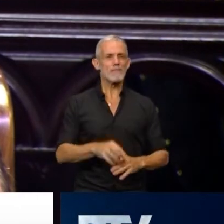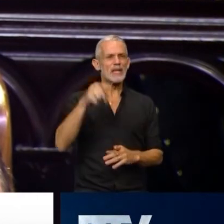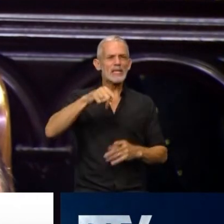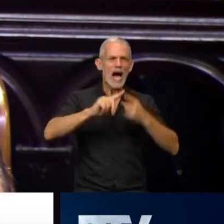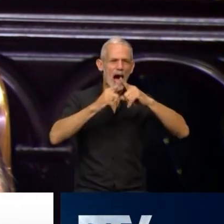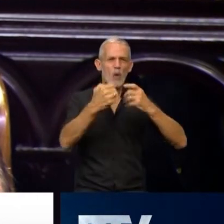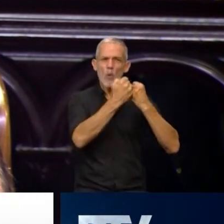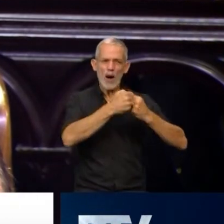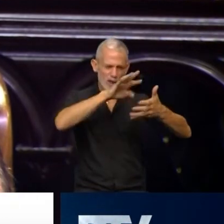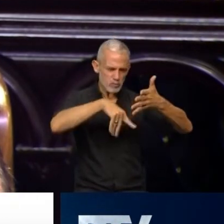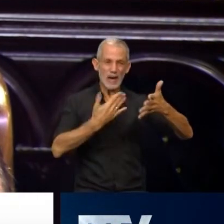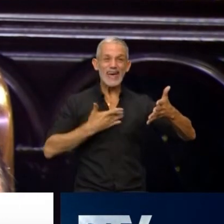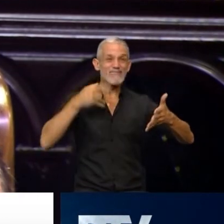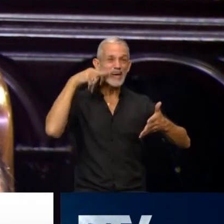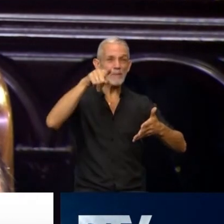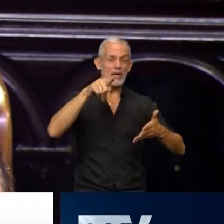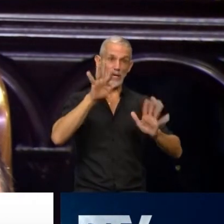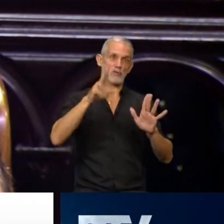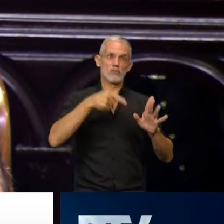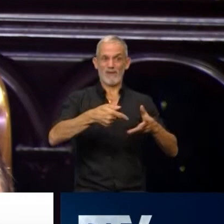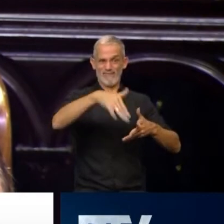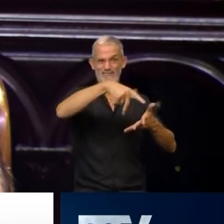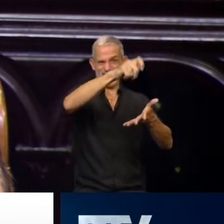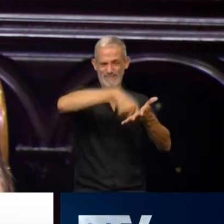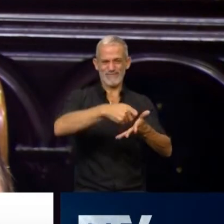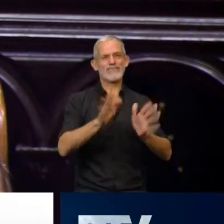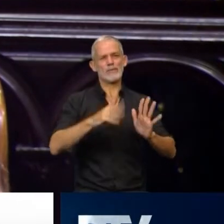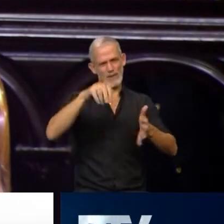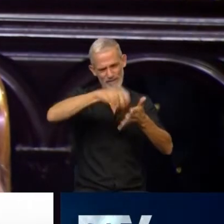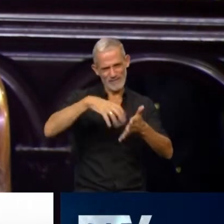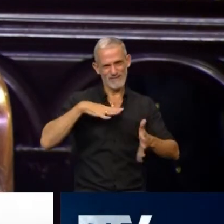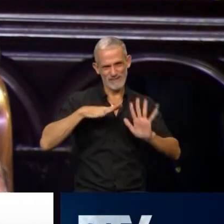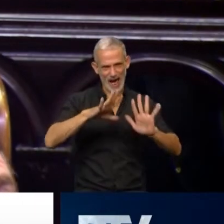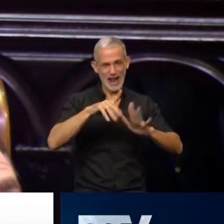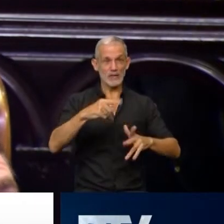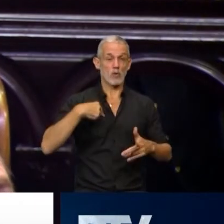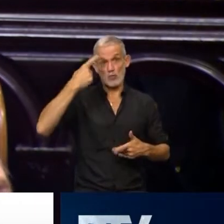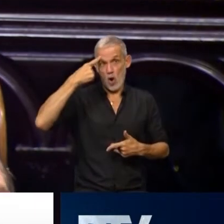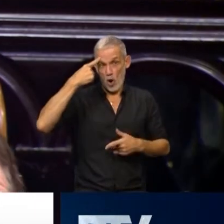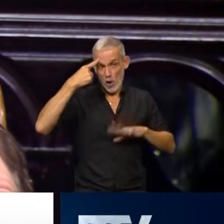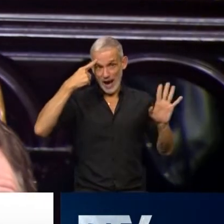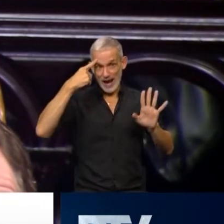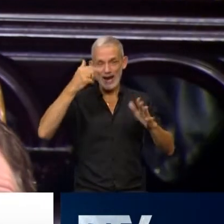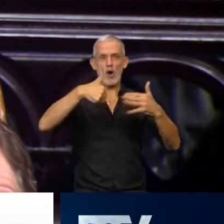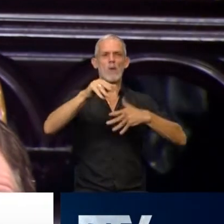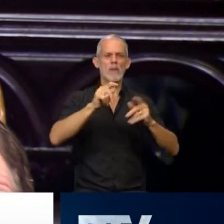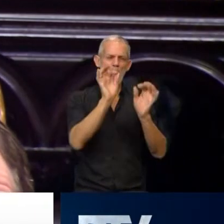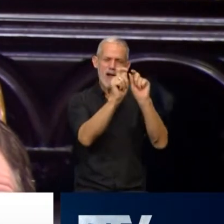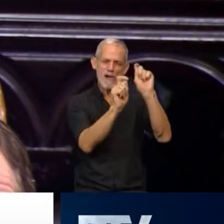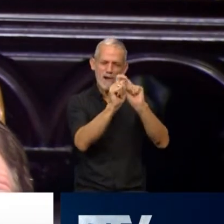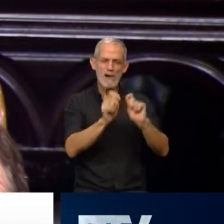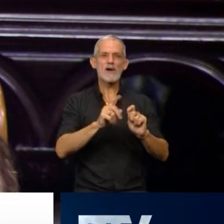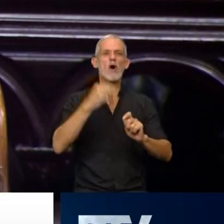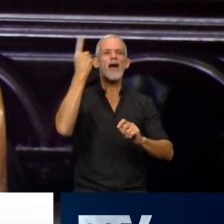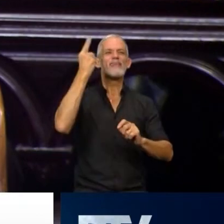este acuerdo con el FMI, ese acuerdo que se está por firmar, porque todavía no se terminó de celebrar, porque a mi juicio se va a perfeccionar cuando